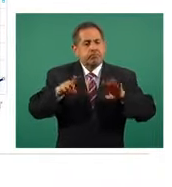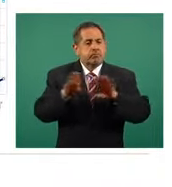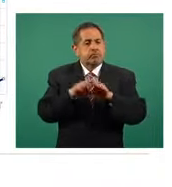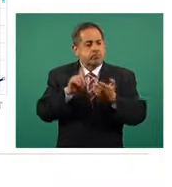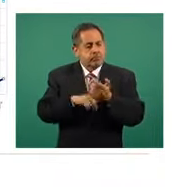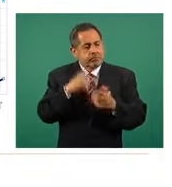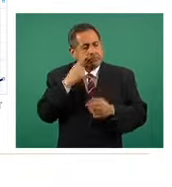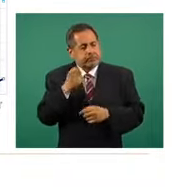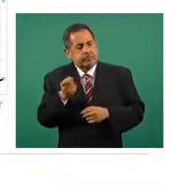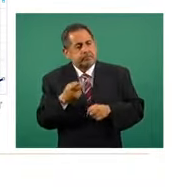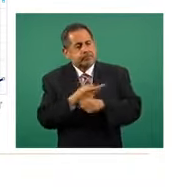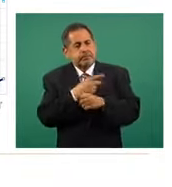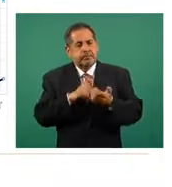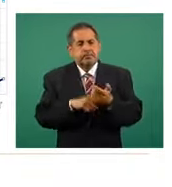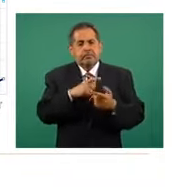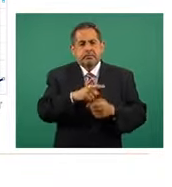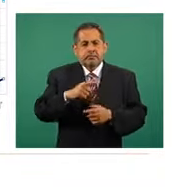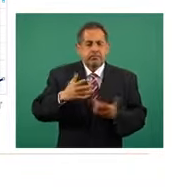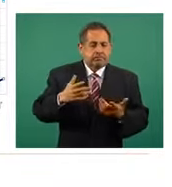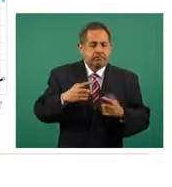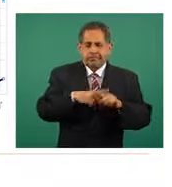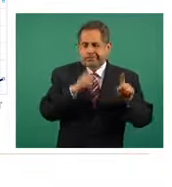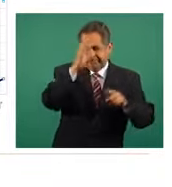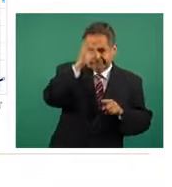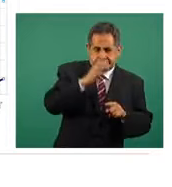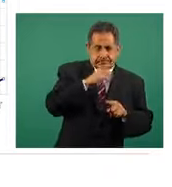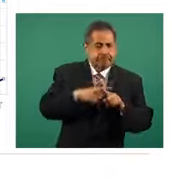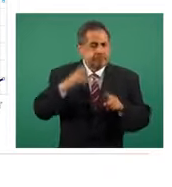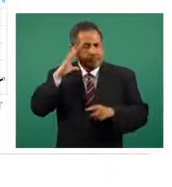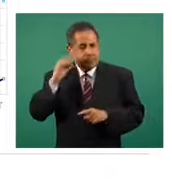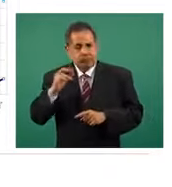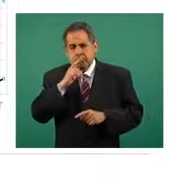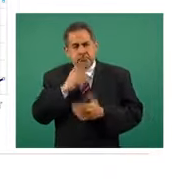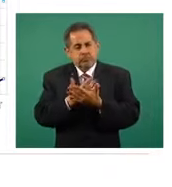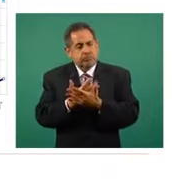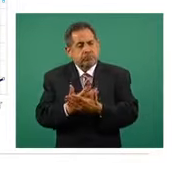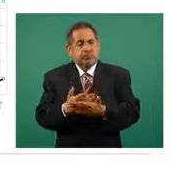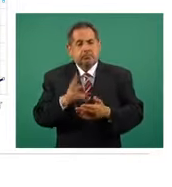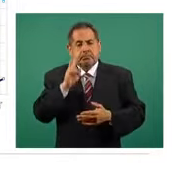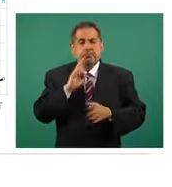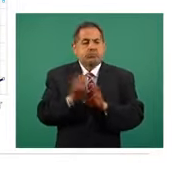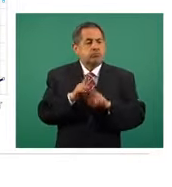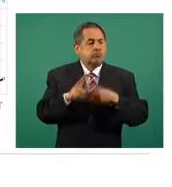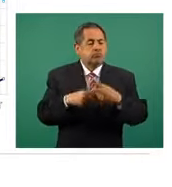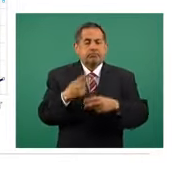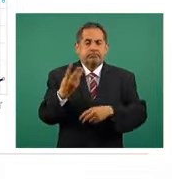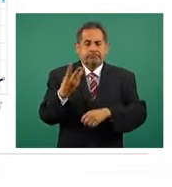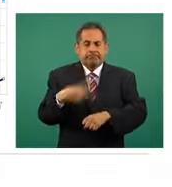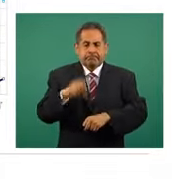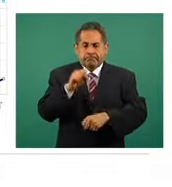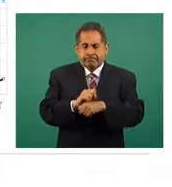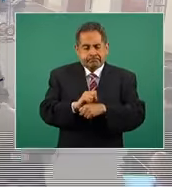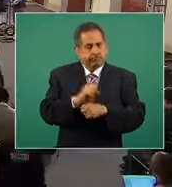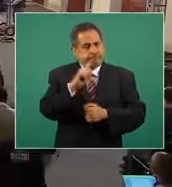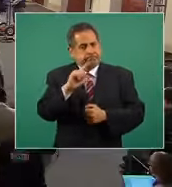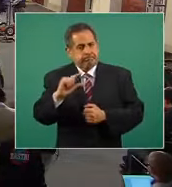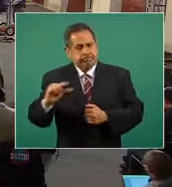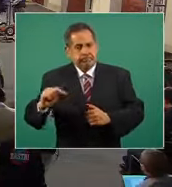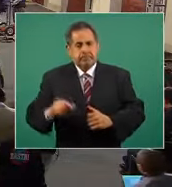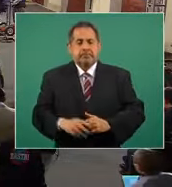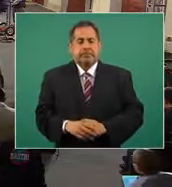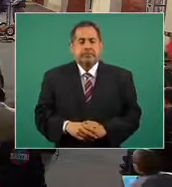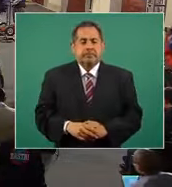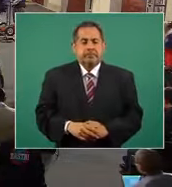tiempo que el de Coahuila y también somos expectantes, pero definitivamente tiene 3 semanas de reducción sostenida. La